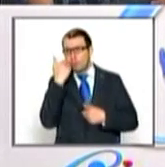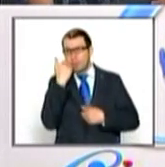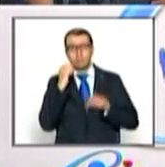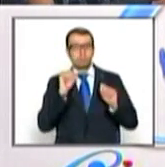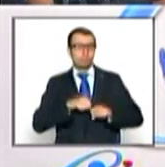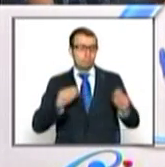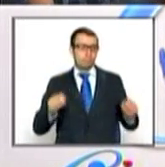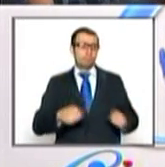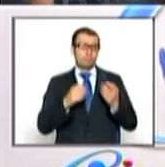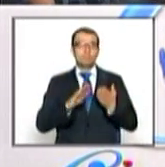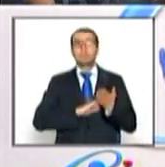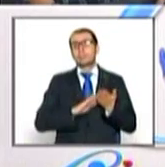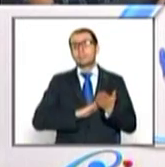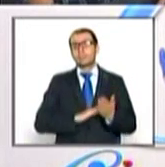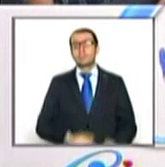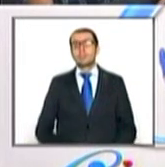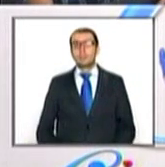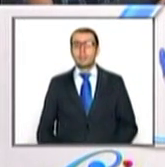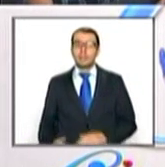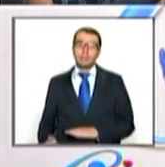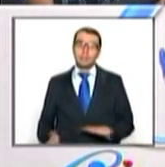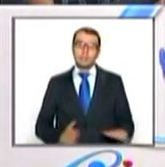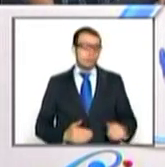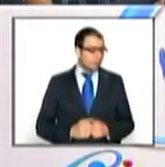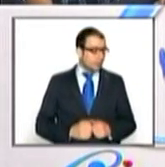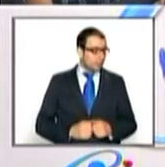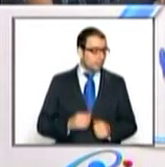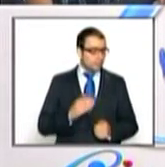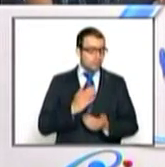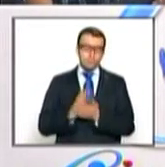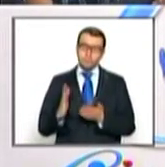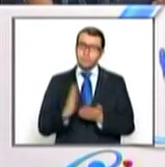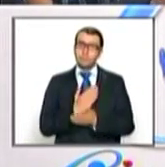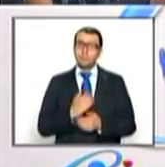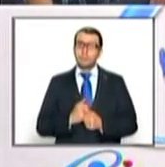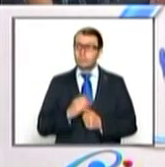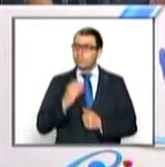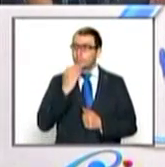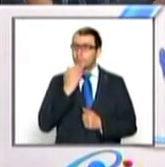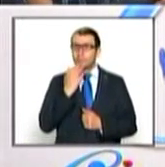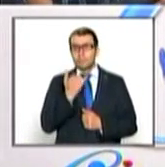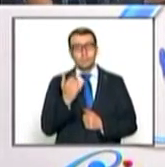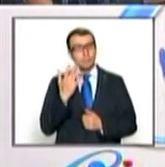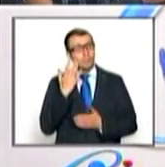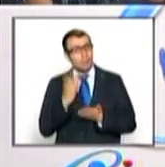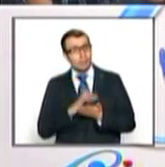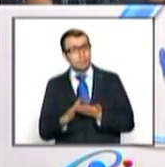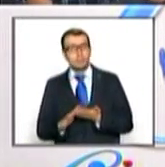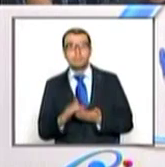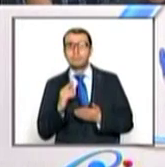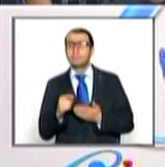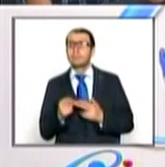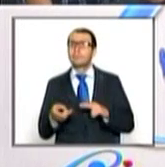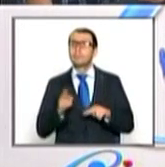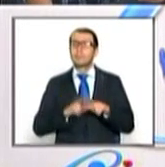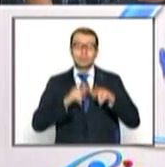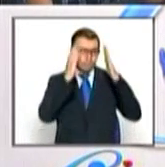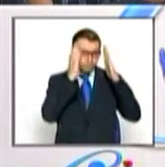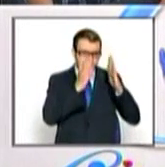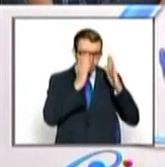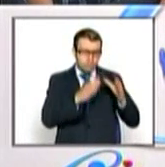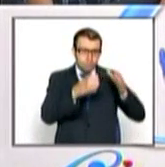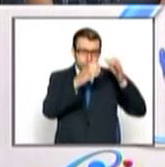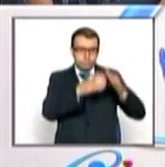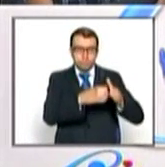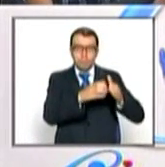tiempo. Por otro lado, aparte de la purificación, viene la concentración. Y ese es un gran